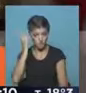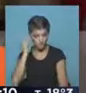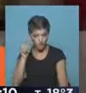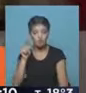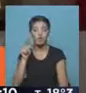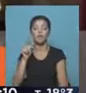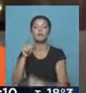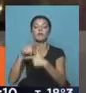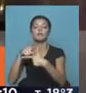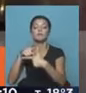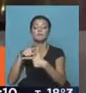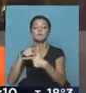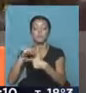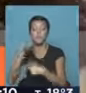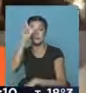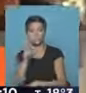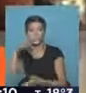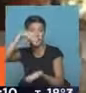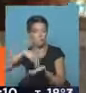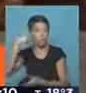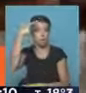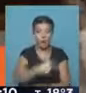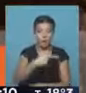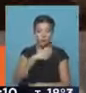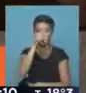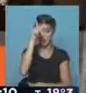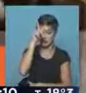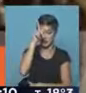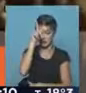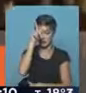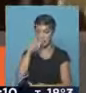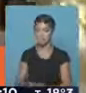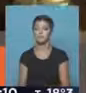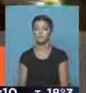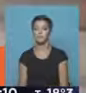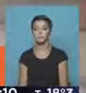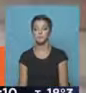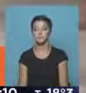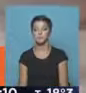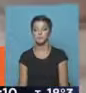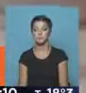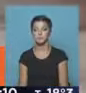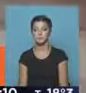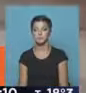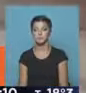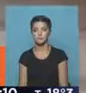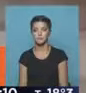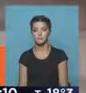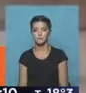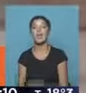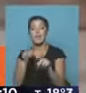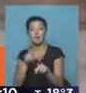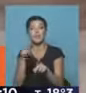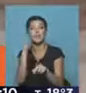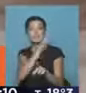fue justamente quien disparó al policía. Tenía la posibilidad de dispararle 120